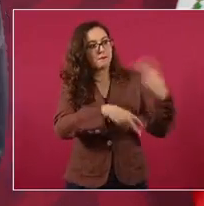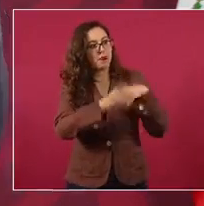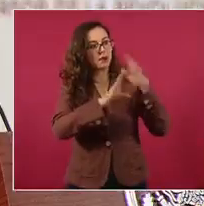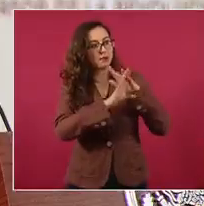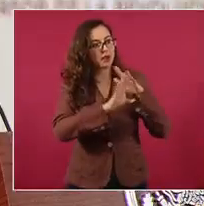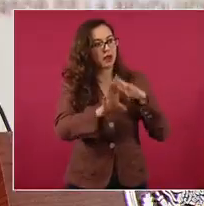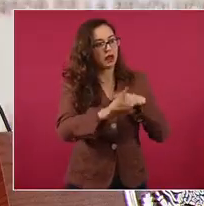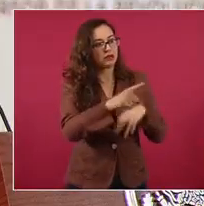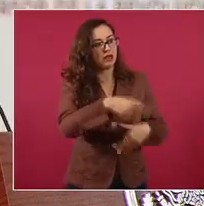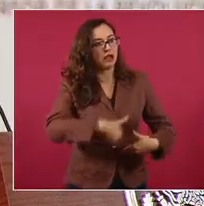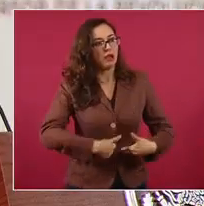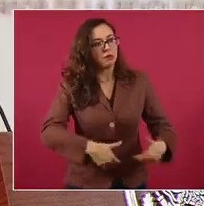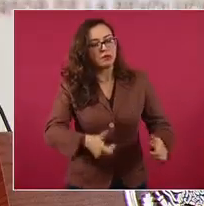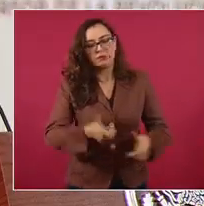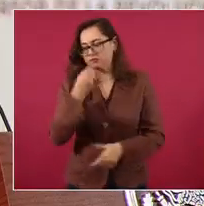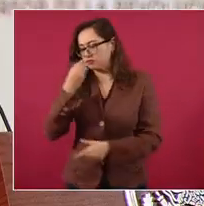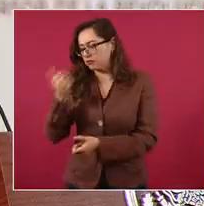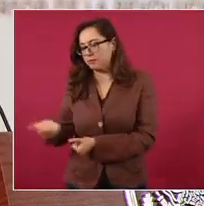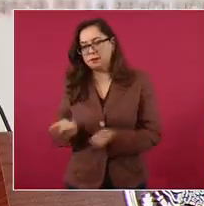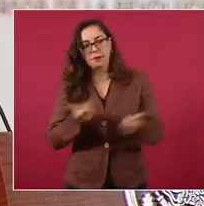a los migrantes,